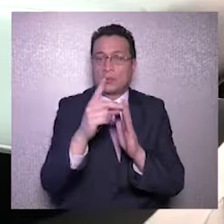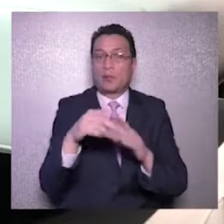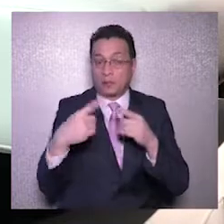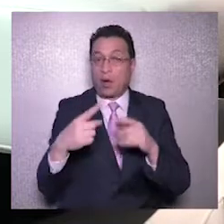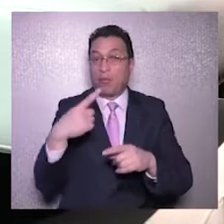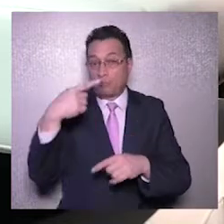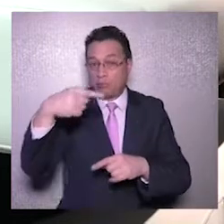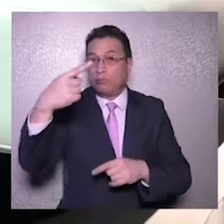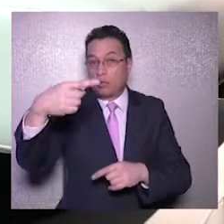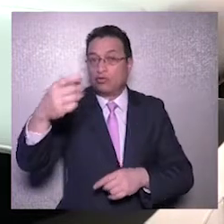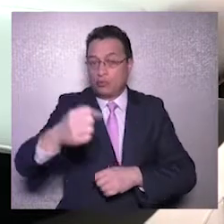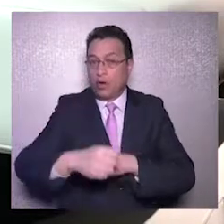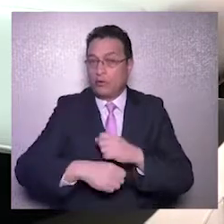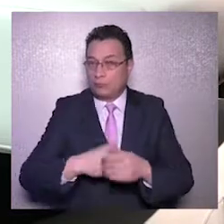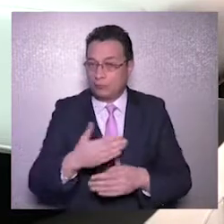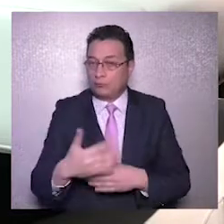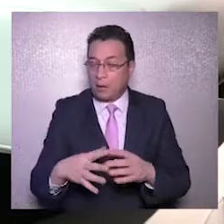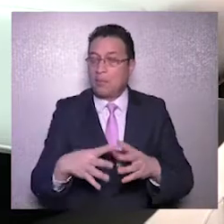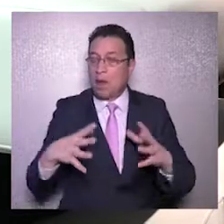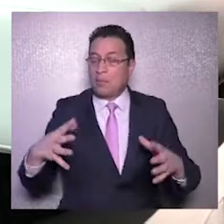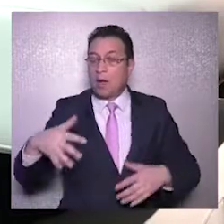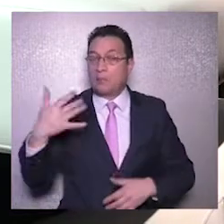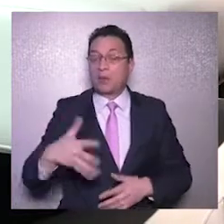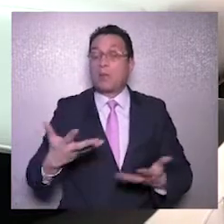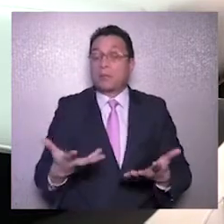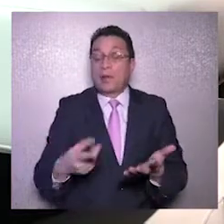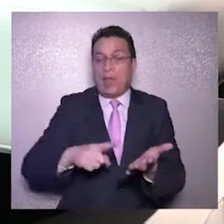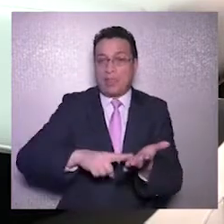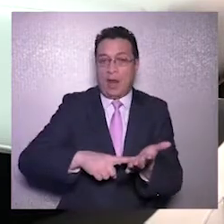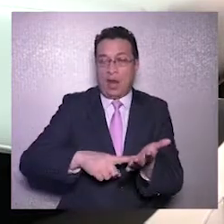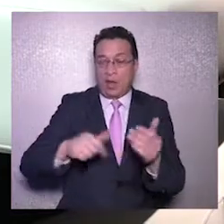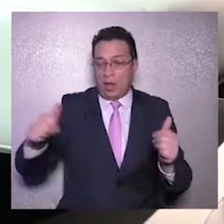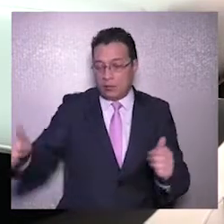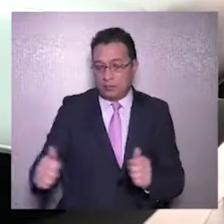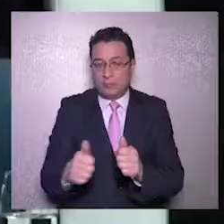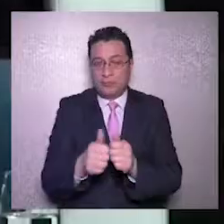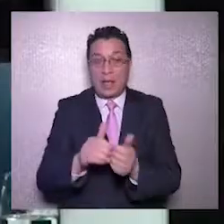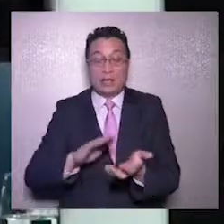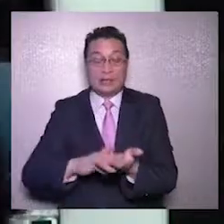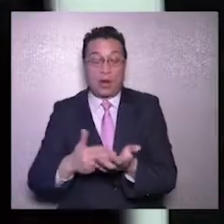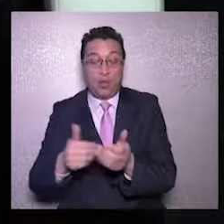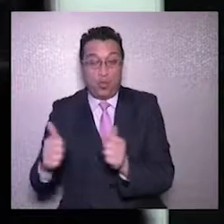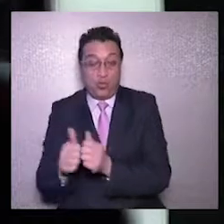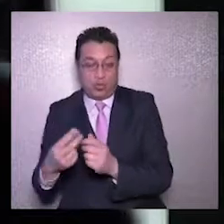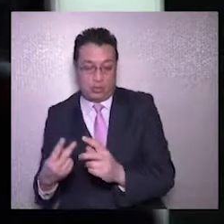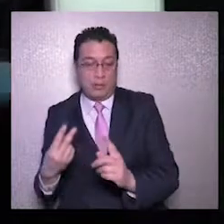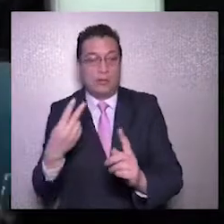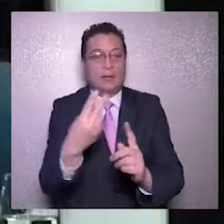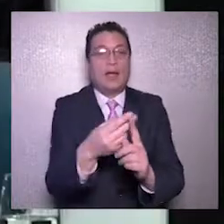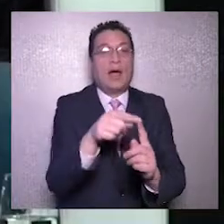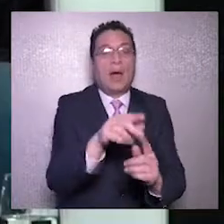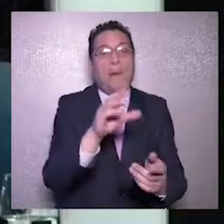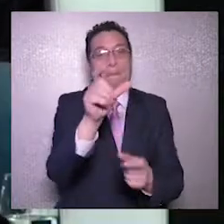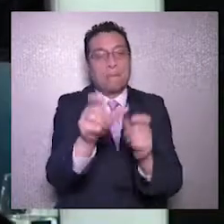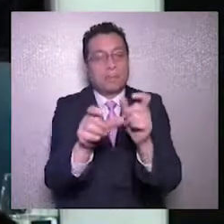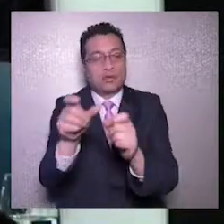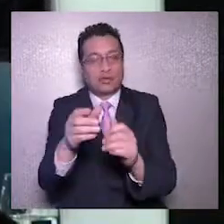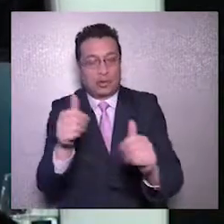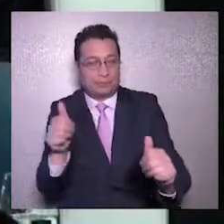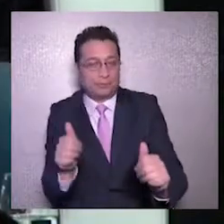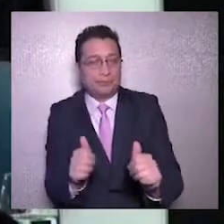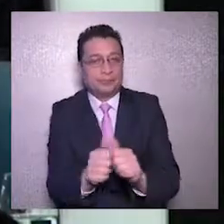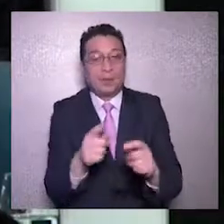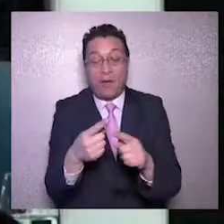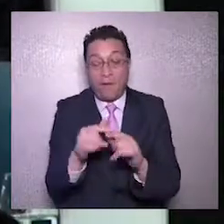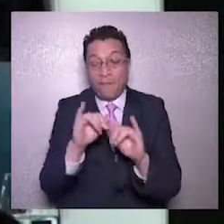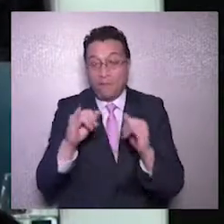próximos años, para que la tecnología acerque la salud a las personas de una manera distinta, pero potenciando lo que